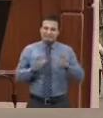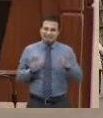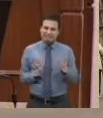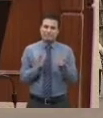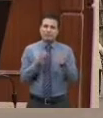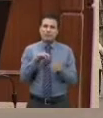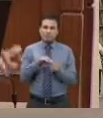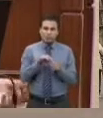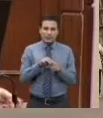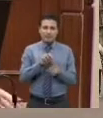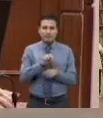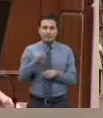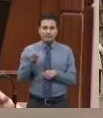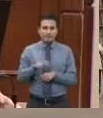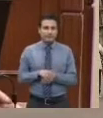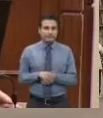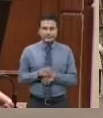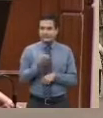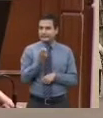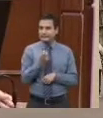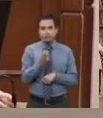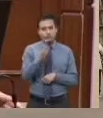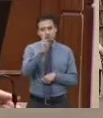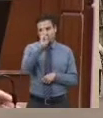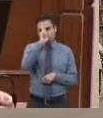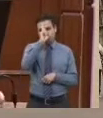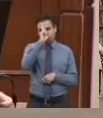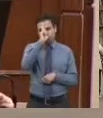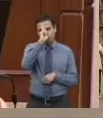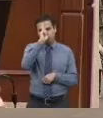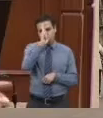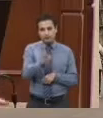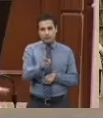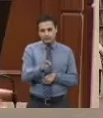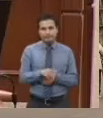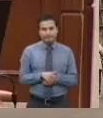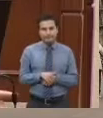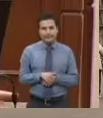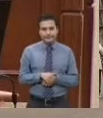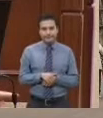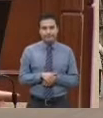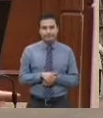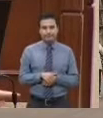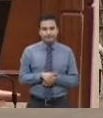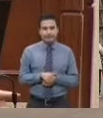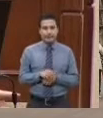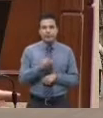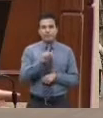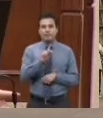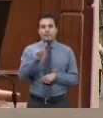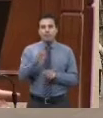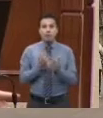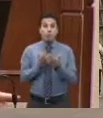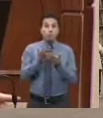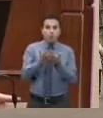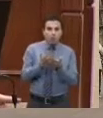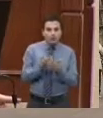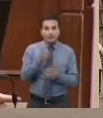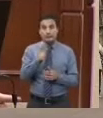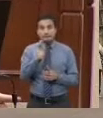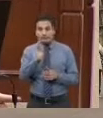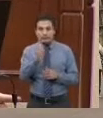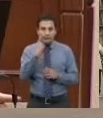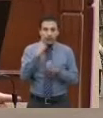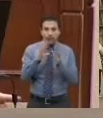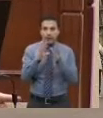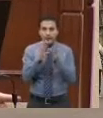partido, invitando veladamente a sus seguidores a hacer lo mismo y exaltando diversas propuestas de campaña del Partido Verde. Por